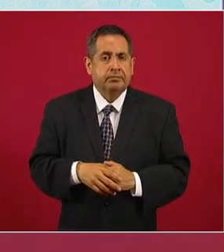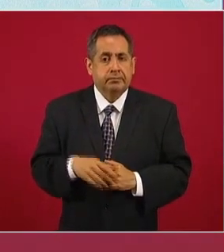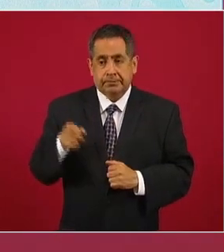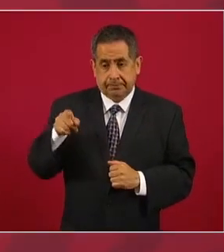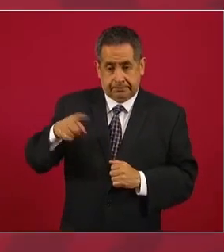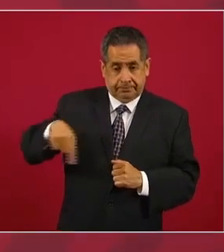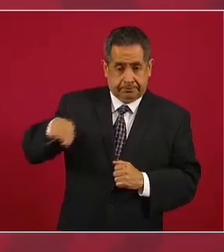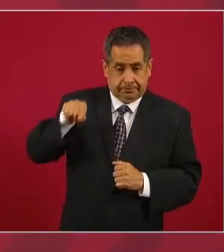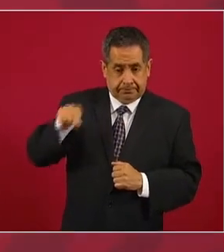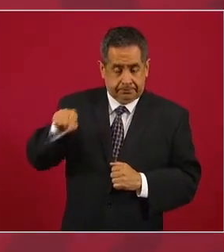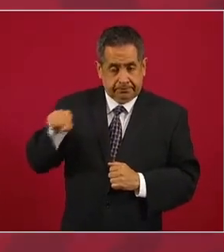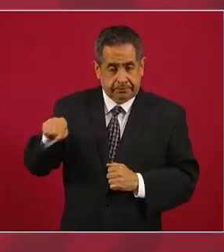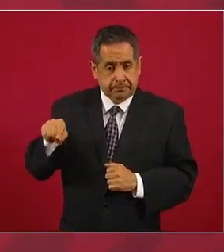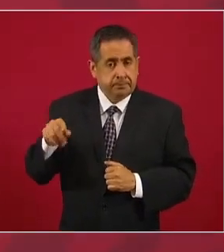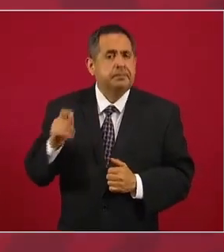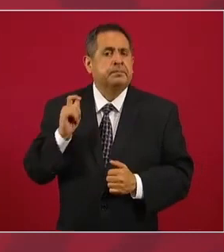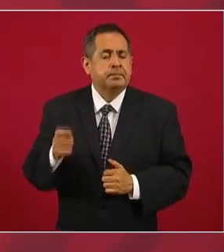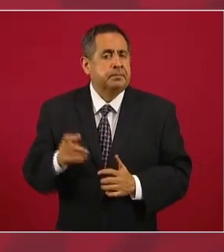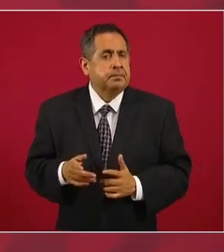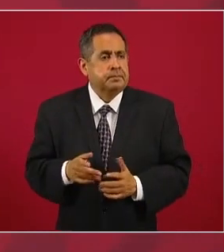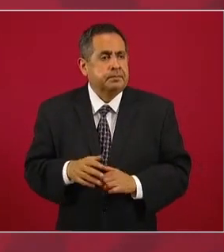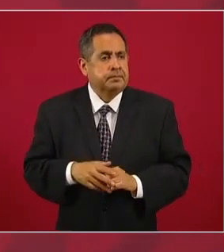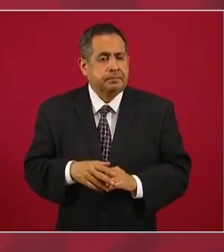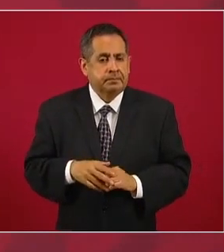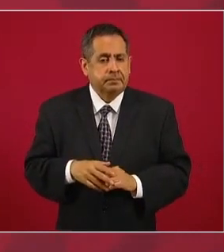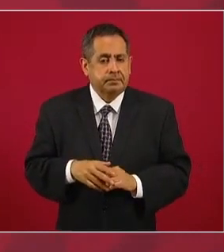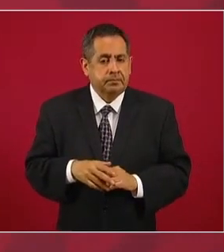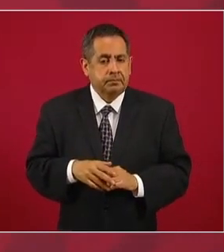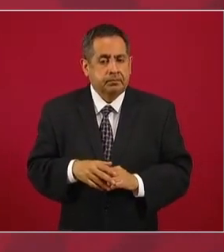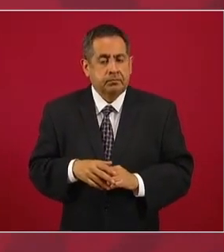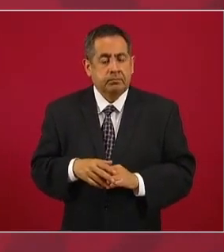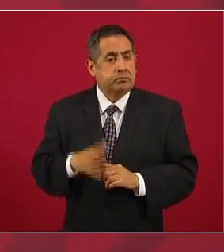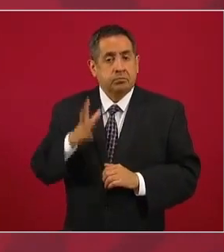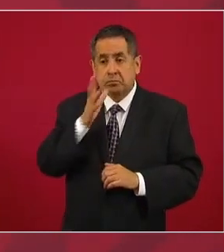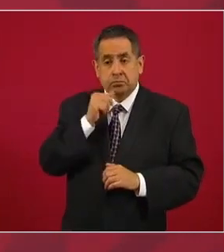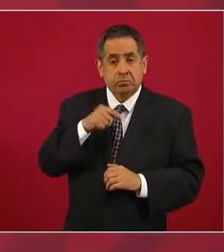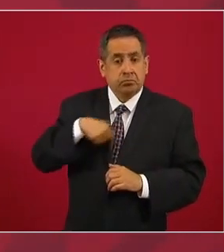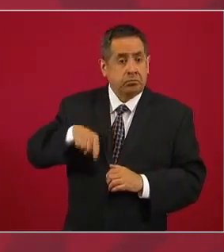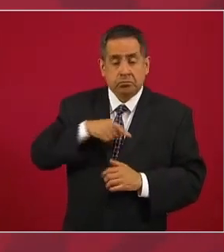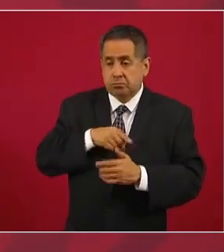Ahí ni siquiera nos permitieron